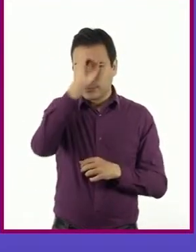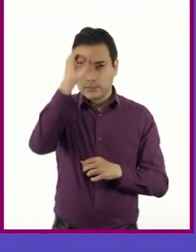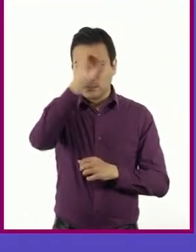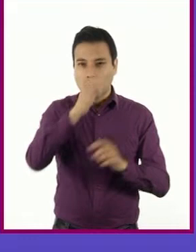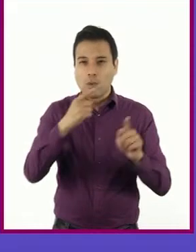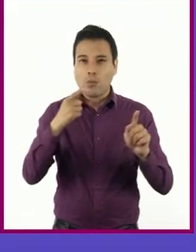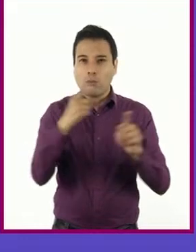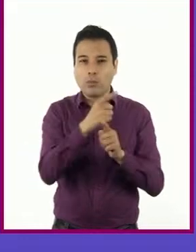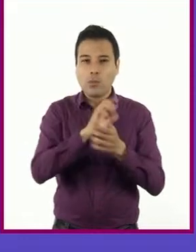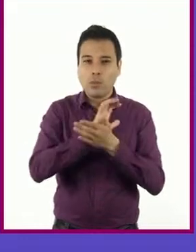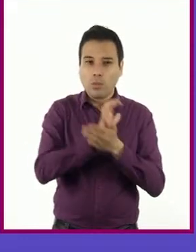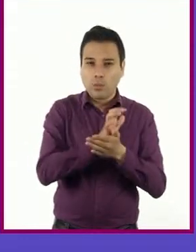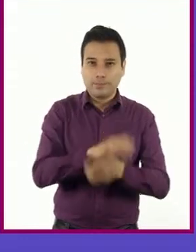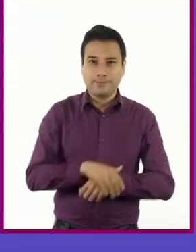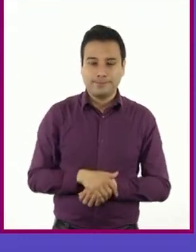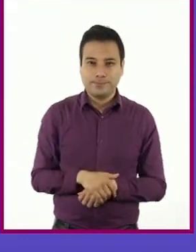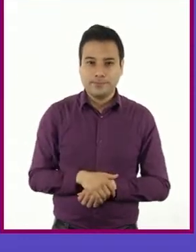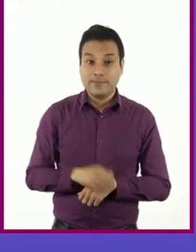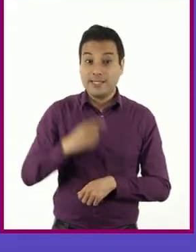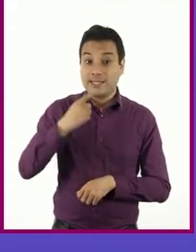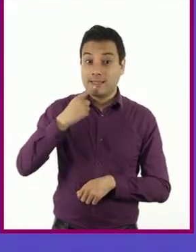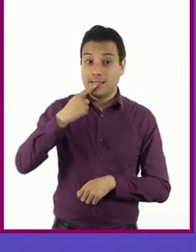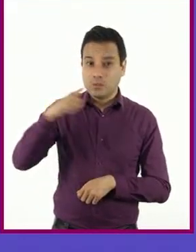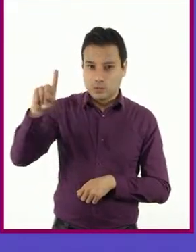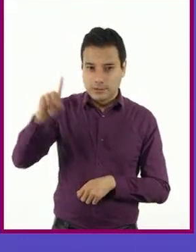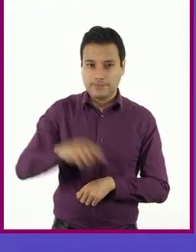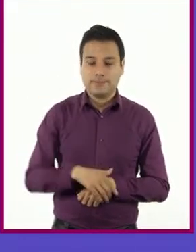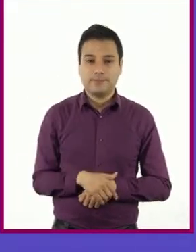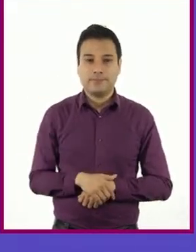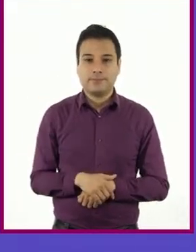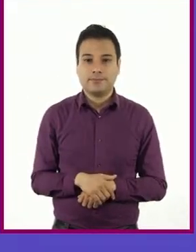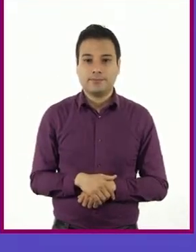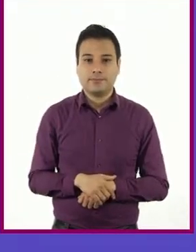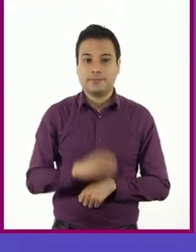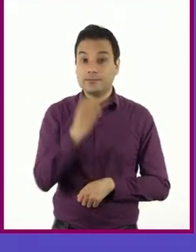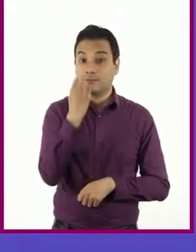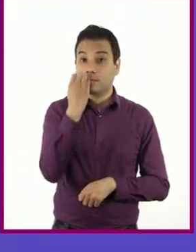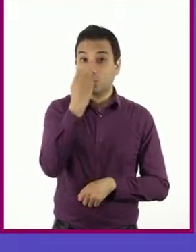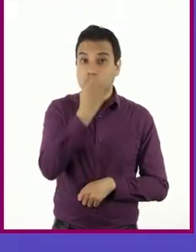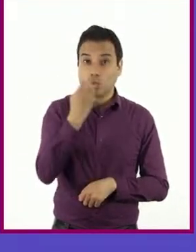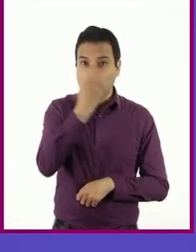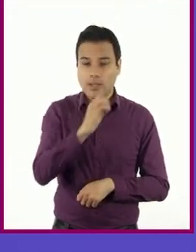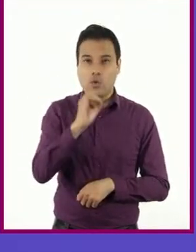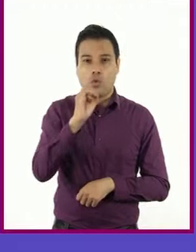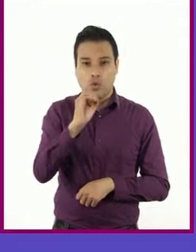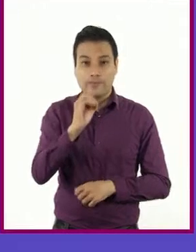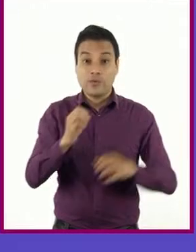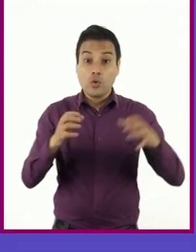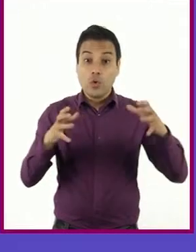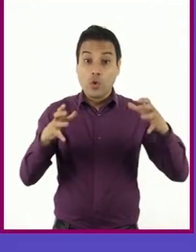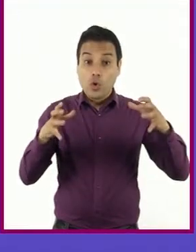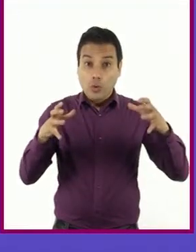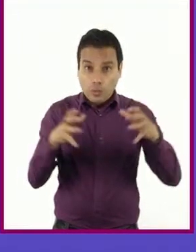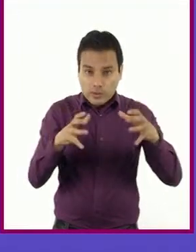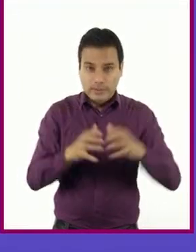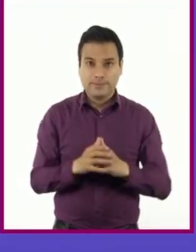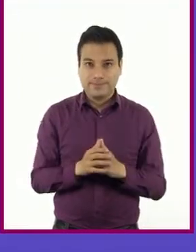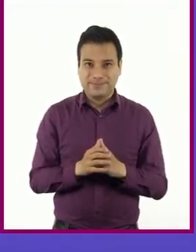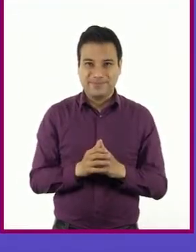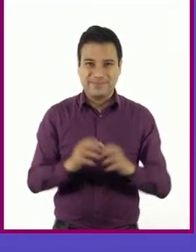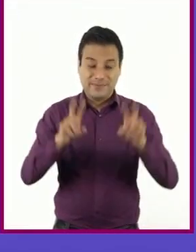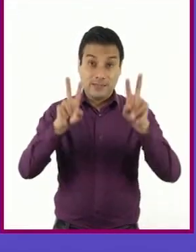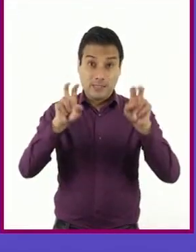comportamientos discriminatorios. Denuncia. Verifica si en la escuela o en tu comunidad se habla sobre